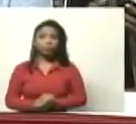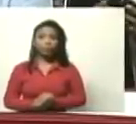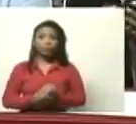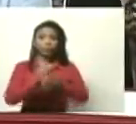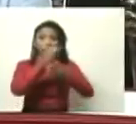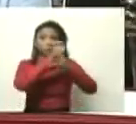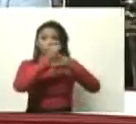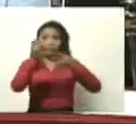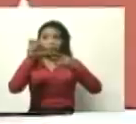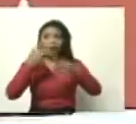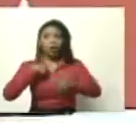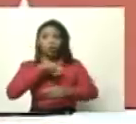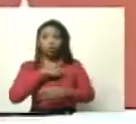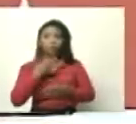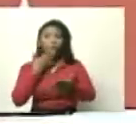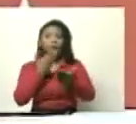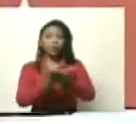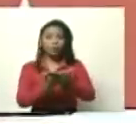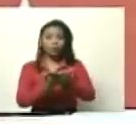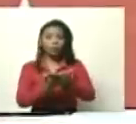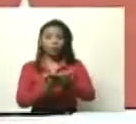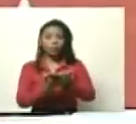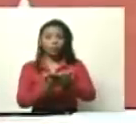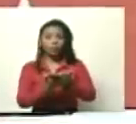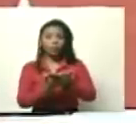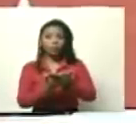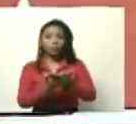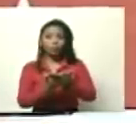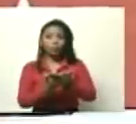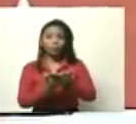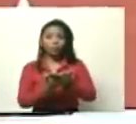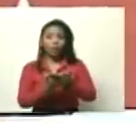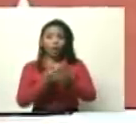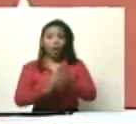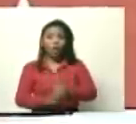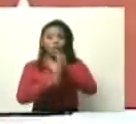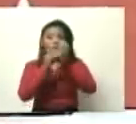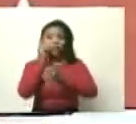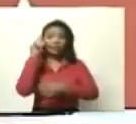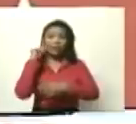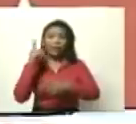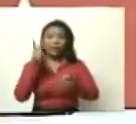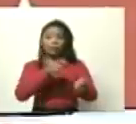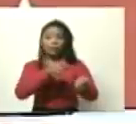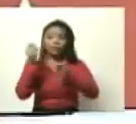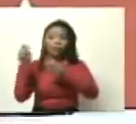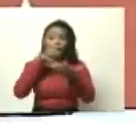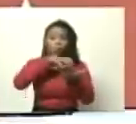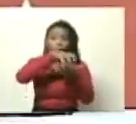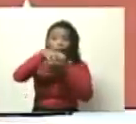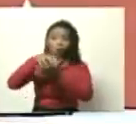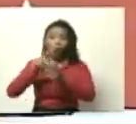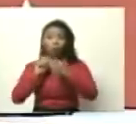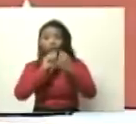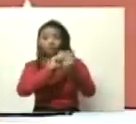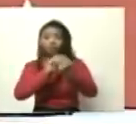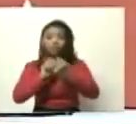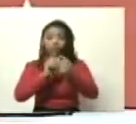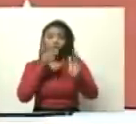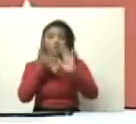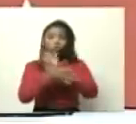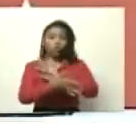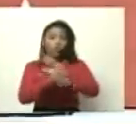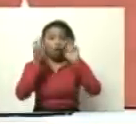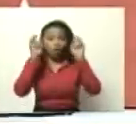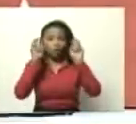línea que nosotros pedimos a los delegados y las delegadas que llevaran a los estados para la discusión sobre aspectos